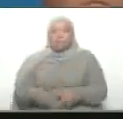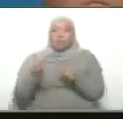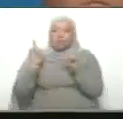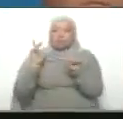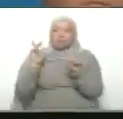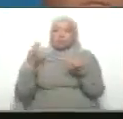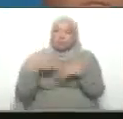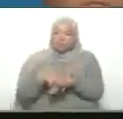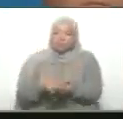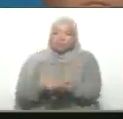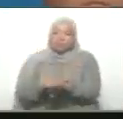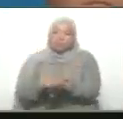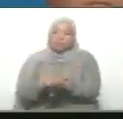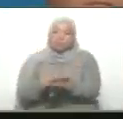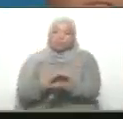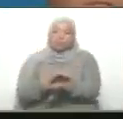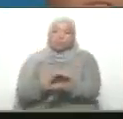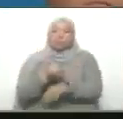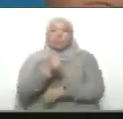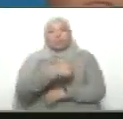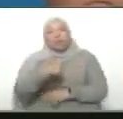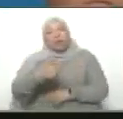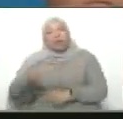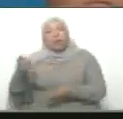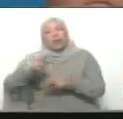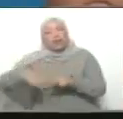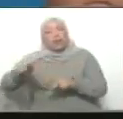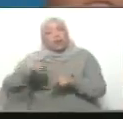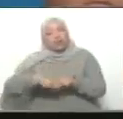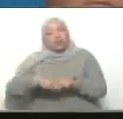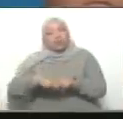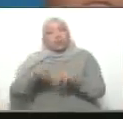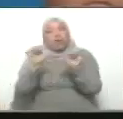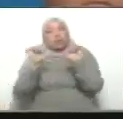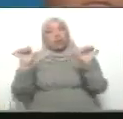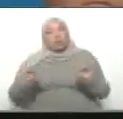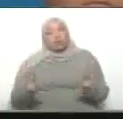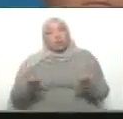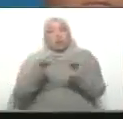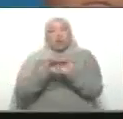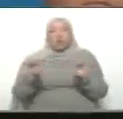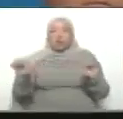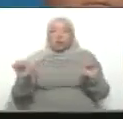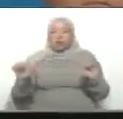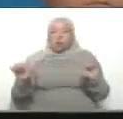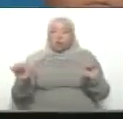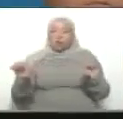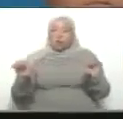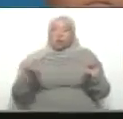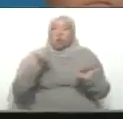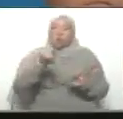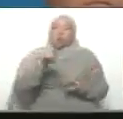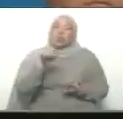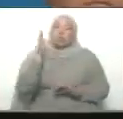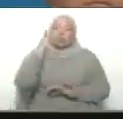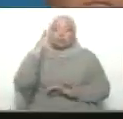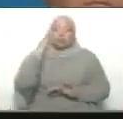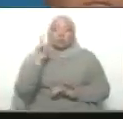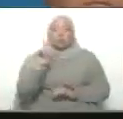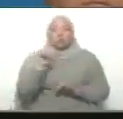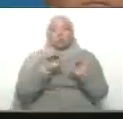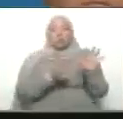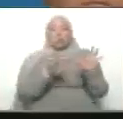permite la incorporación de cada niño, de cada niña al sistema educativo. Usted lo ha dicho, llevamos